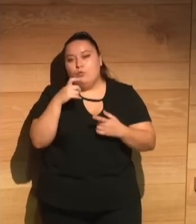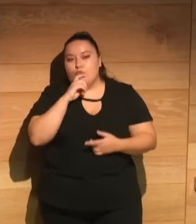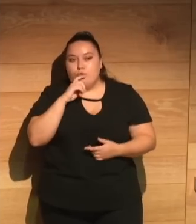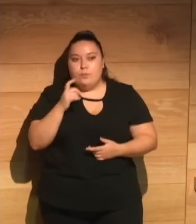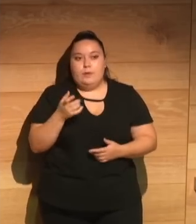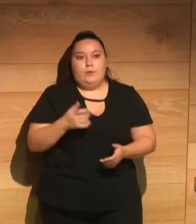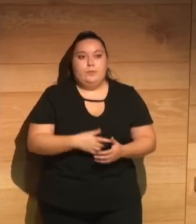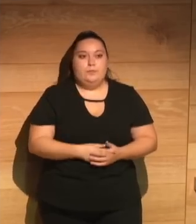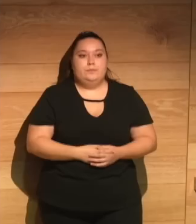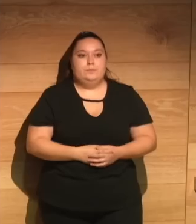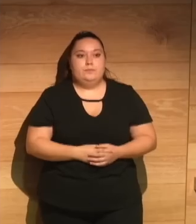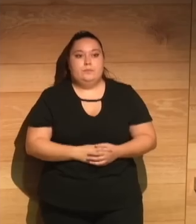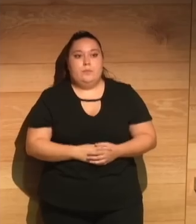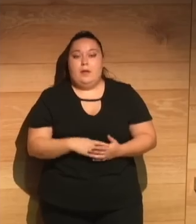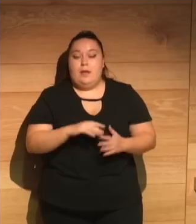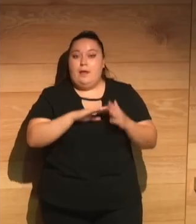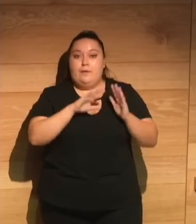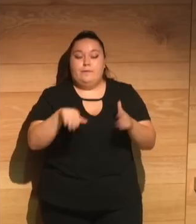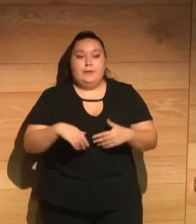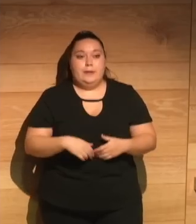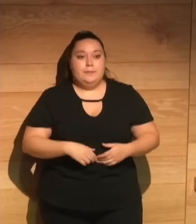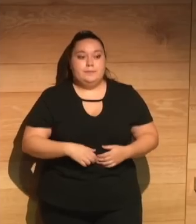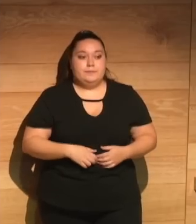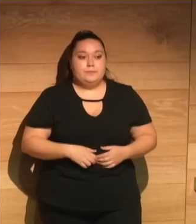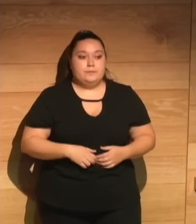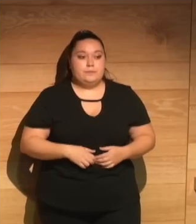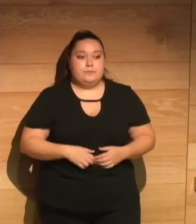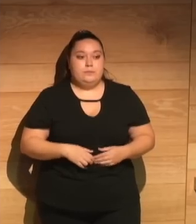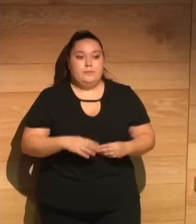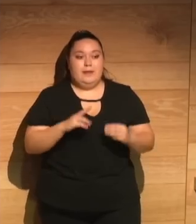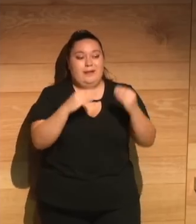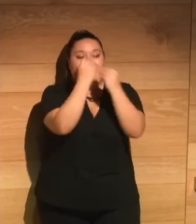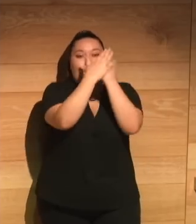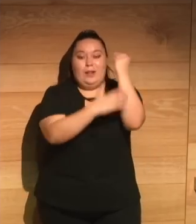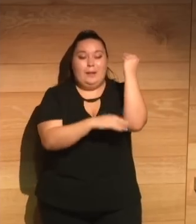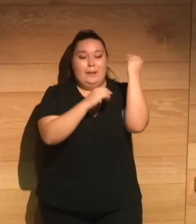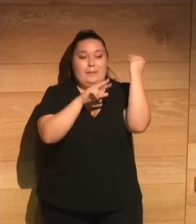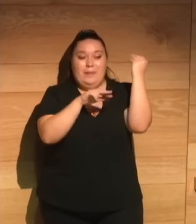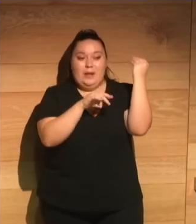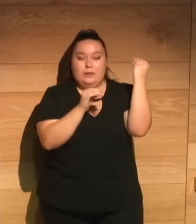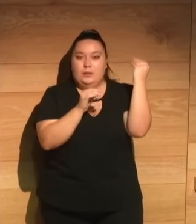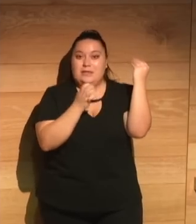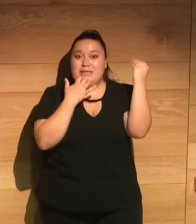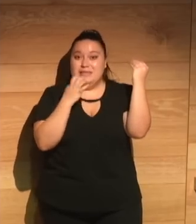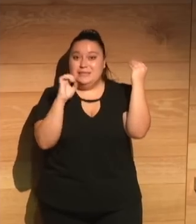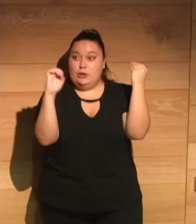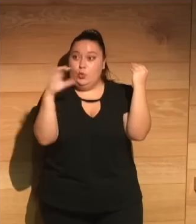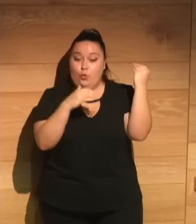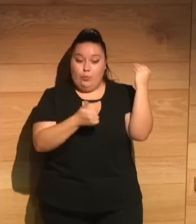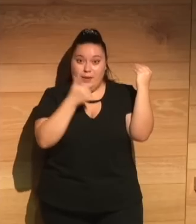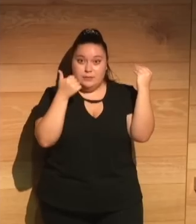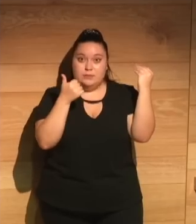pero es degradación. Y en el fondo, con esta cobertura de plata en el daguerrotipo, sucede lo mismo. Lo que más luz